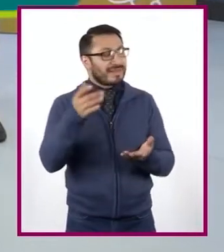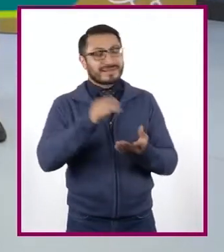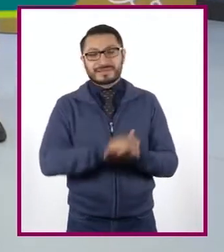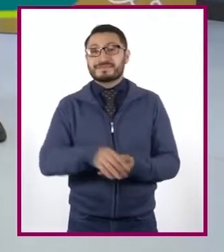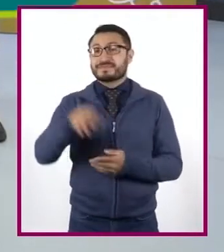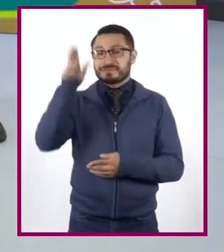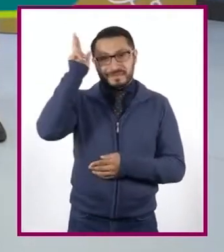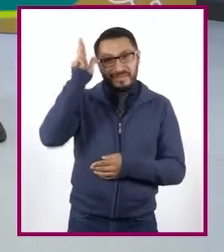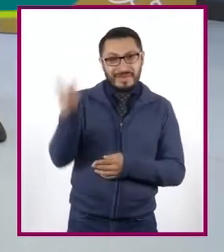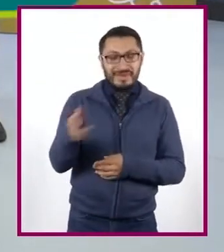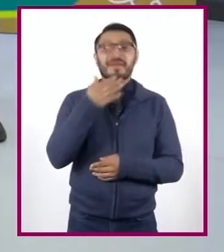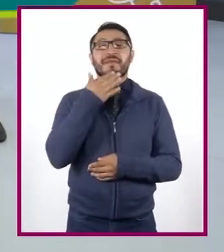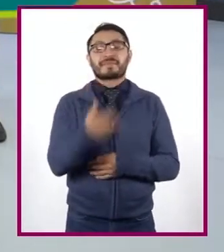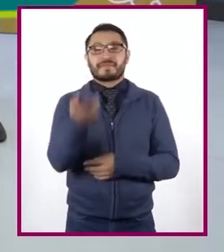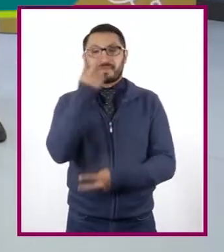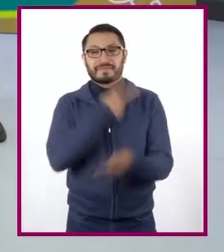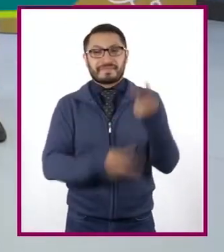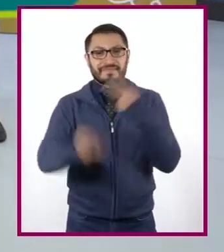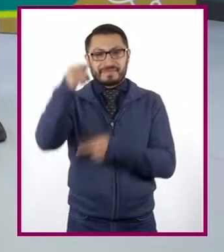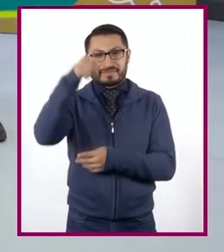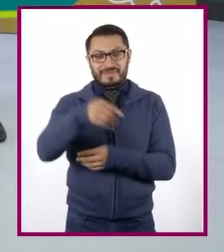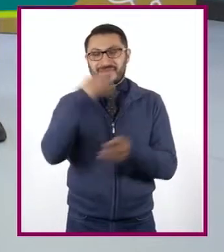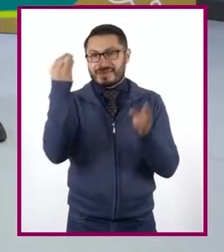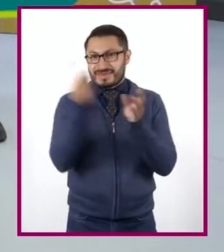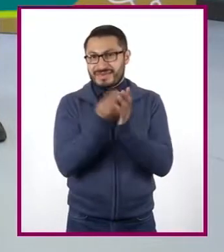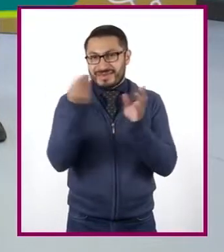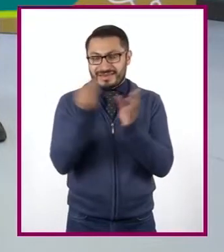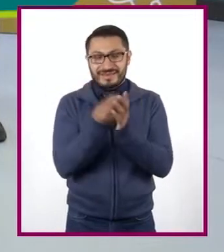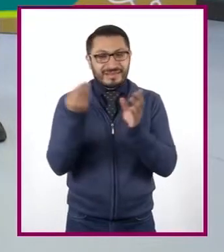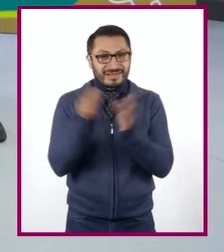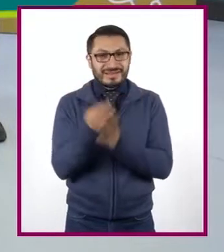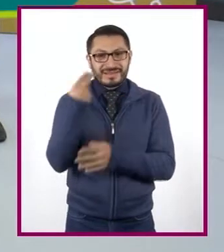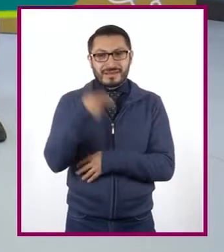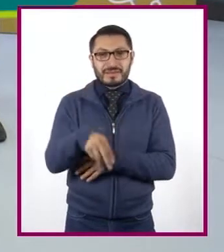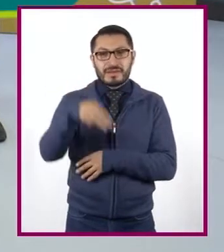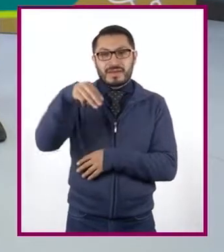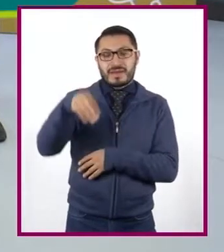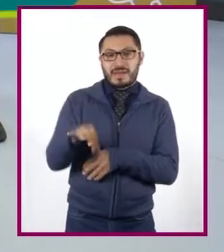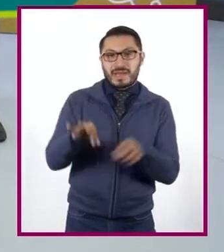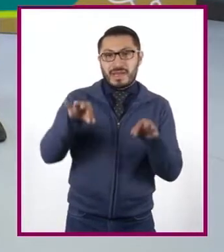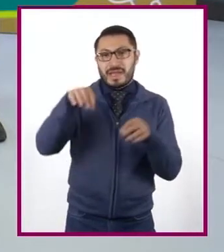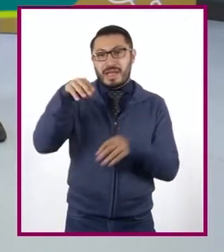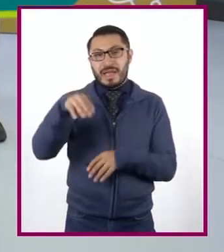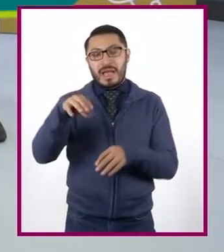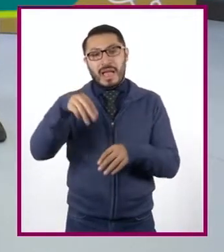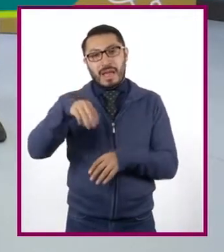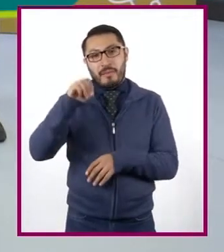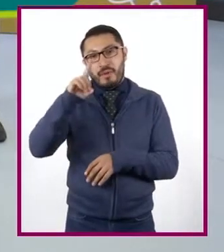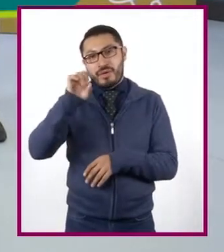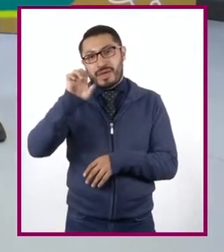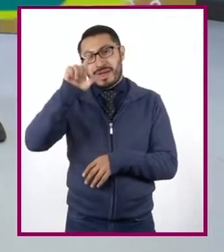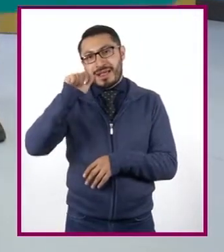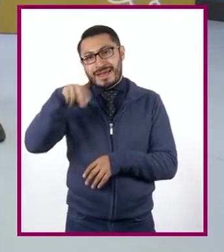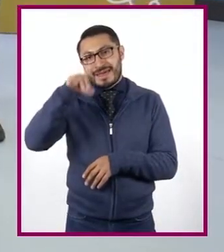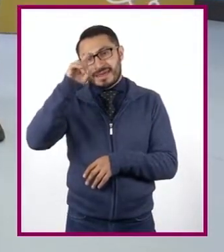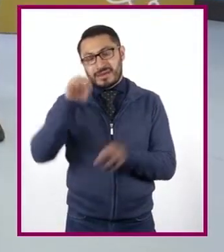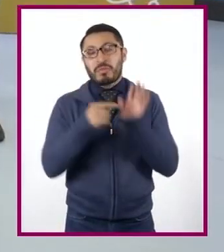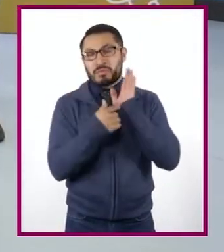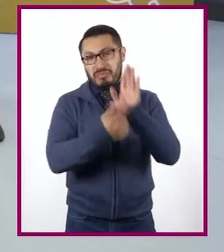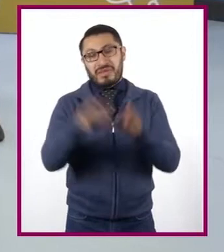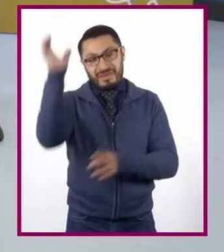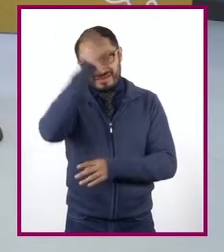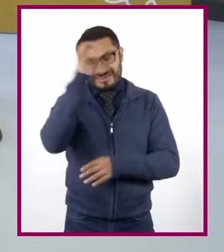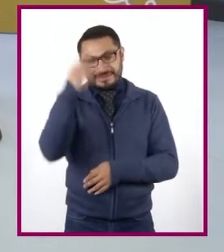¿Qué tal? Sean bienvenidas y bienvenidos a esta sesión llamada Modelando la Ciencia. Soy el profesor Cosme Antonio Fragoso Farías y